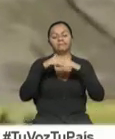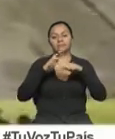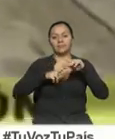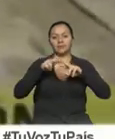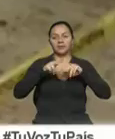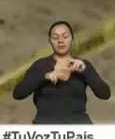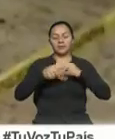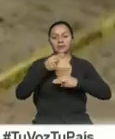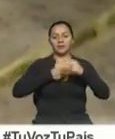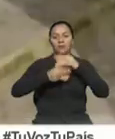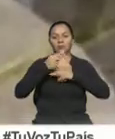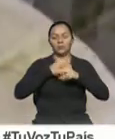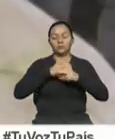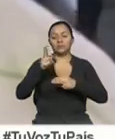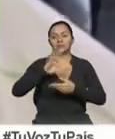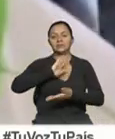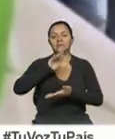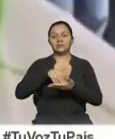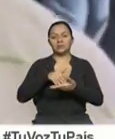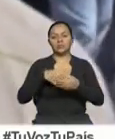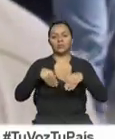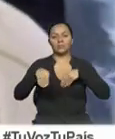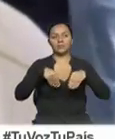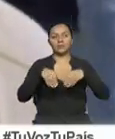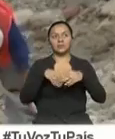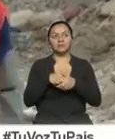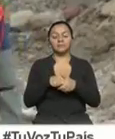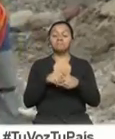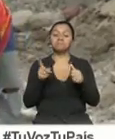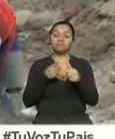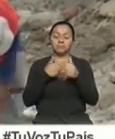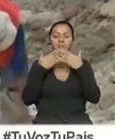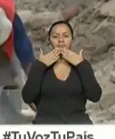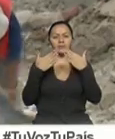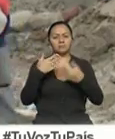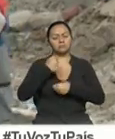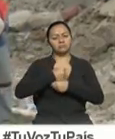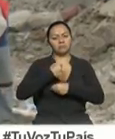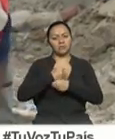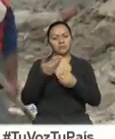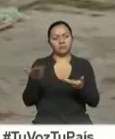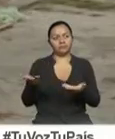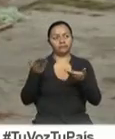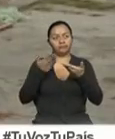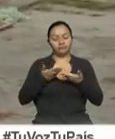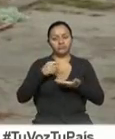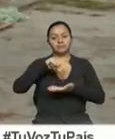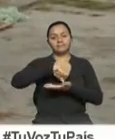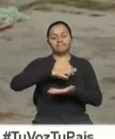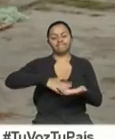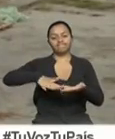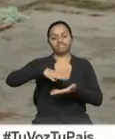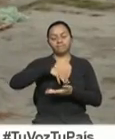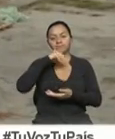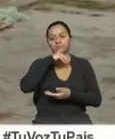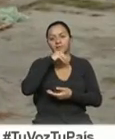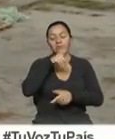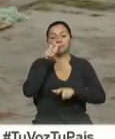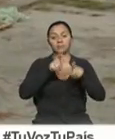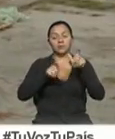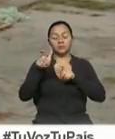el mejor centro comercial. Agradeciéndole por esta gran obra, una obra emblemática que es para la ciudad de Manta y a la vez para los